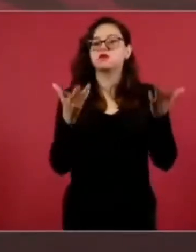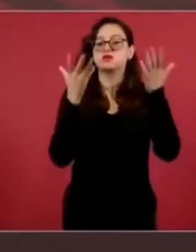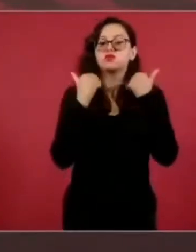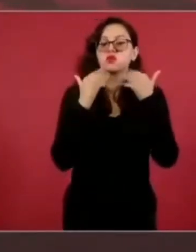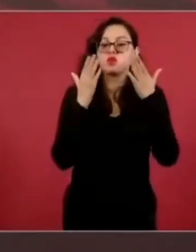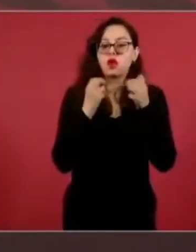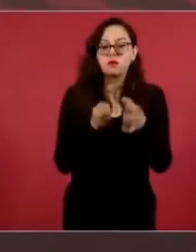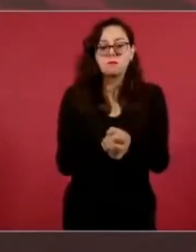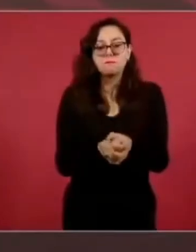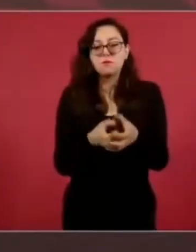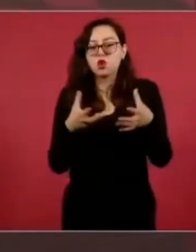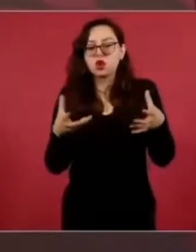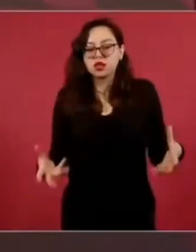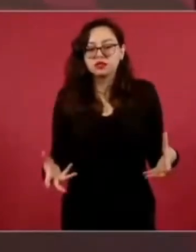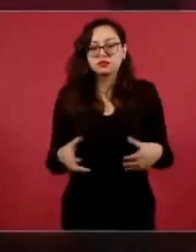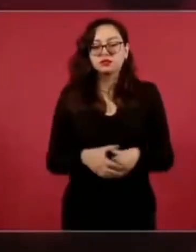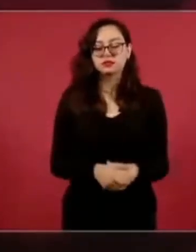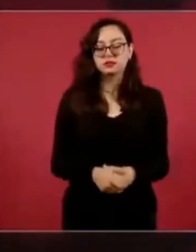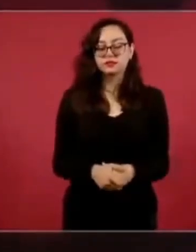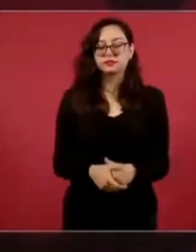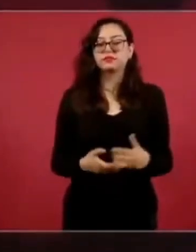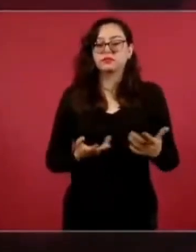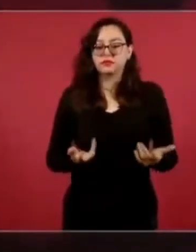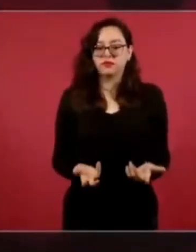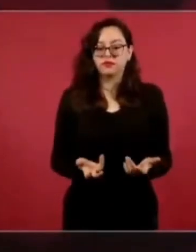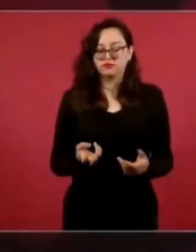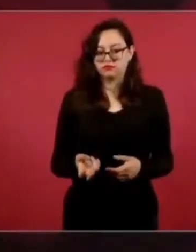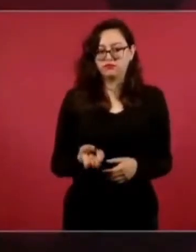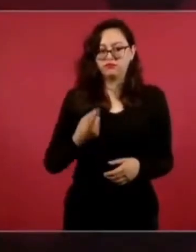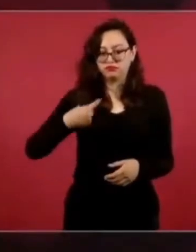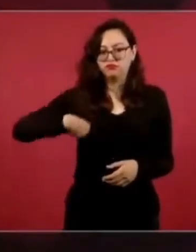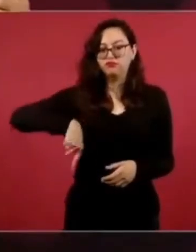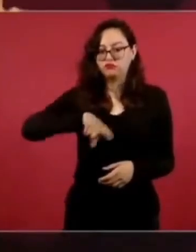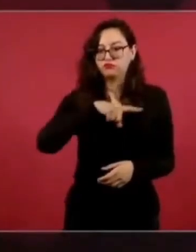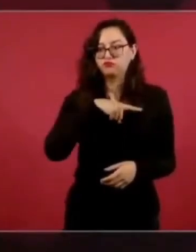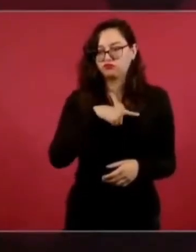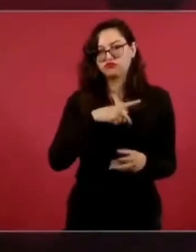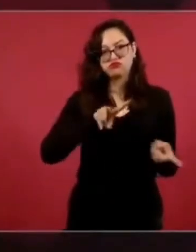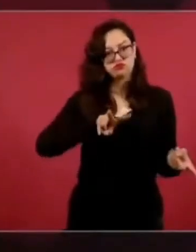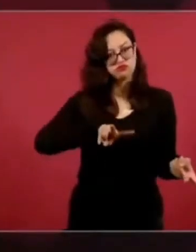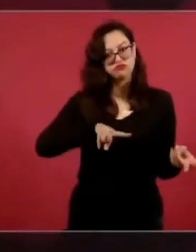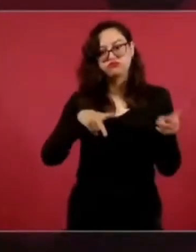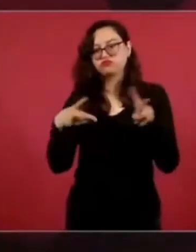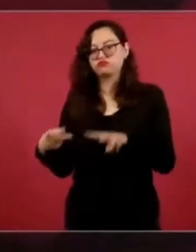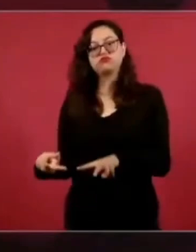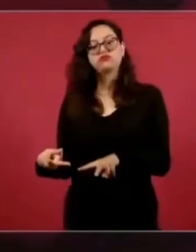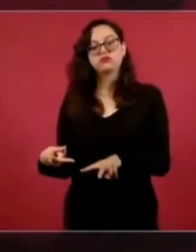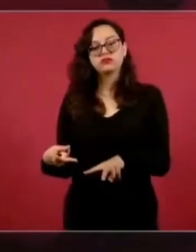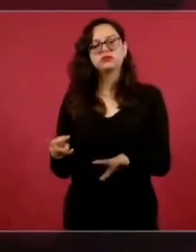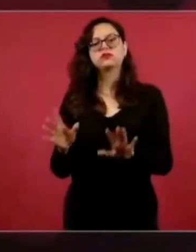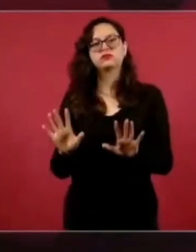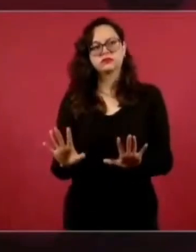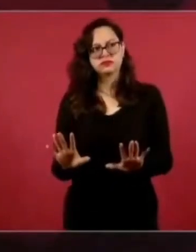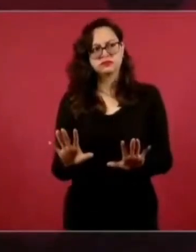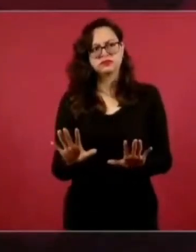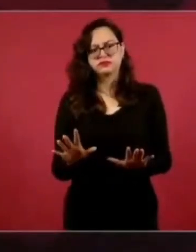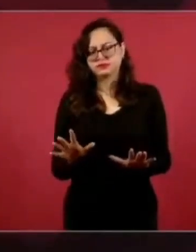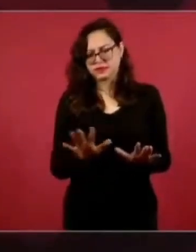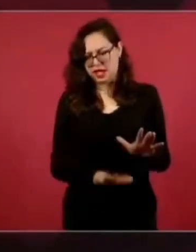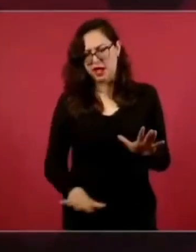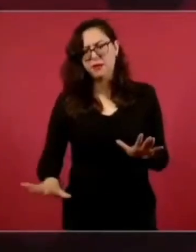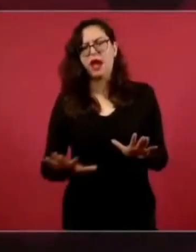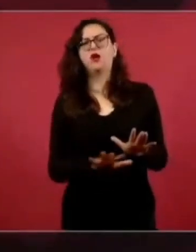y al mismo tiempo justicia. Entonces, esto nos funcionó bien. O sea, decir, a ver, vamos de abajo hacia